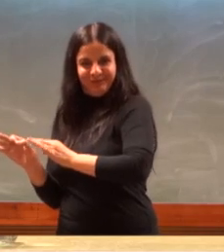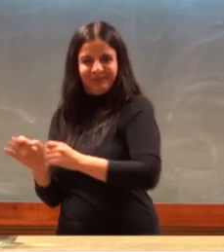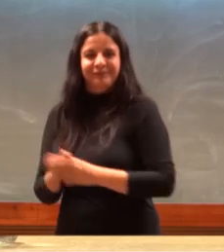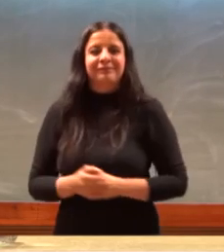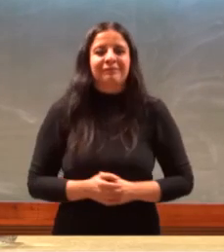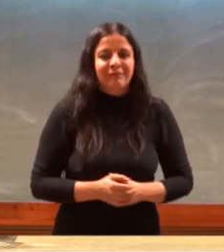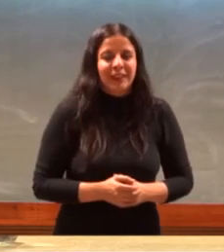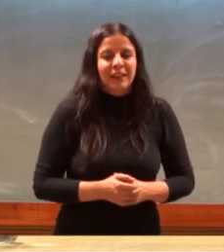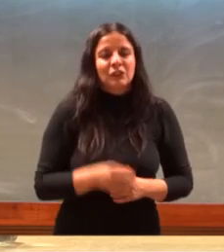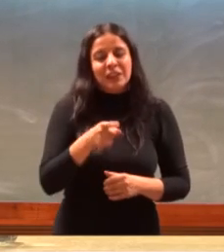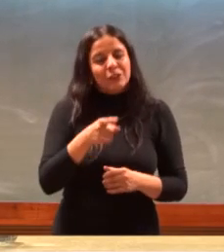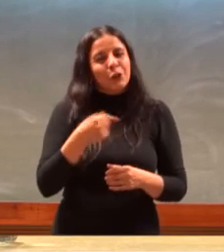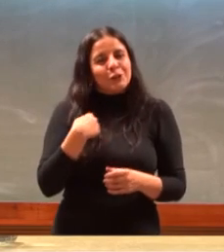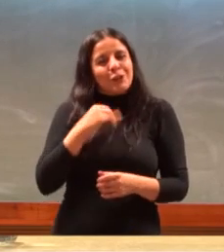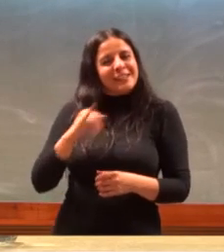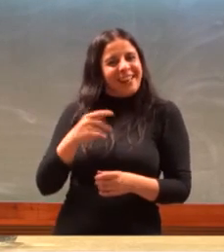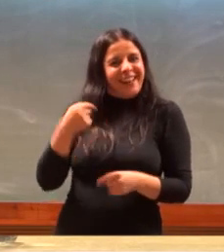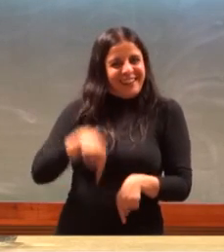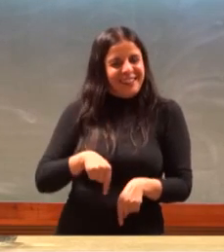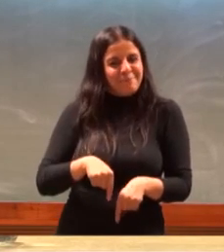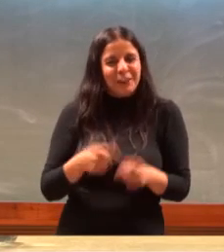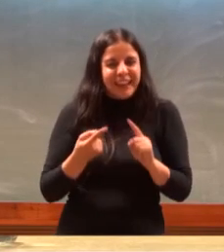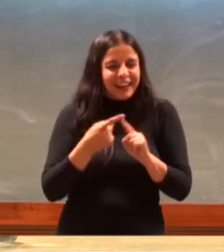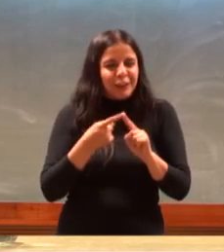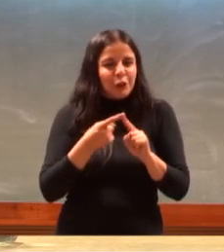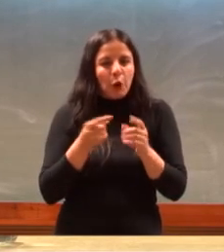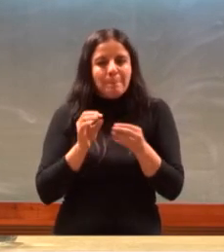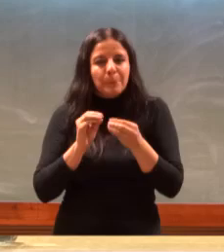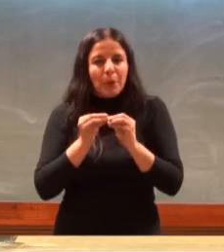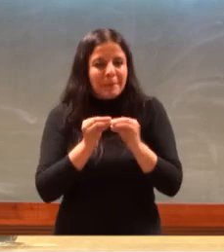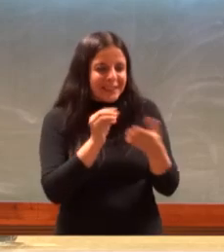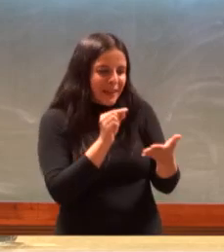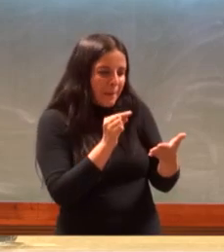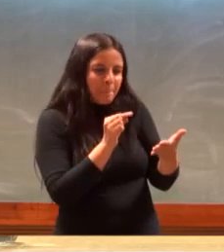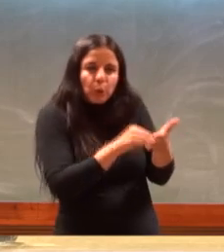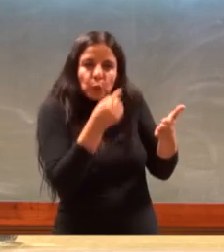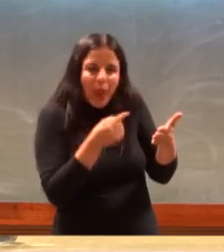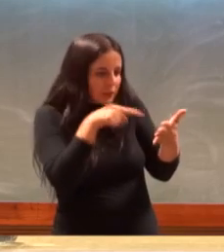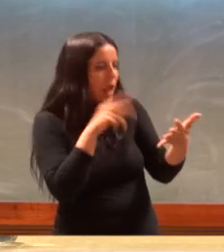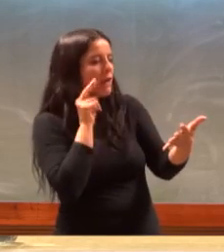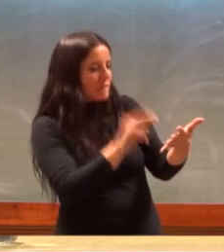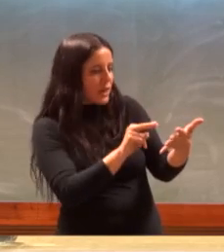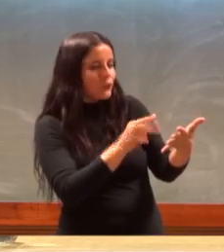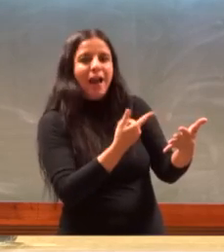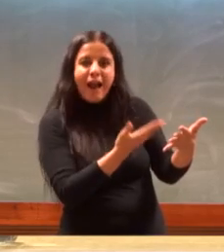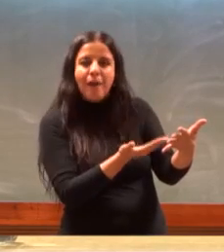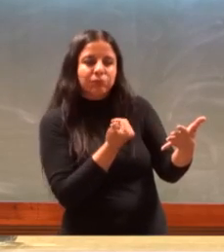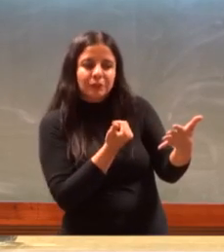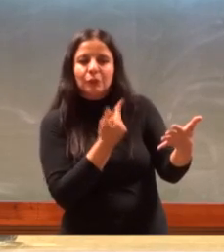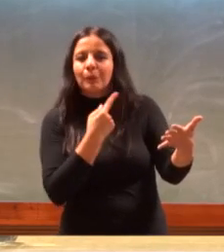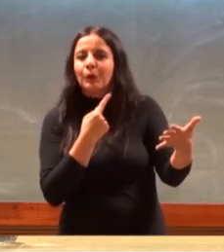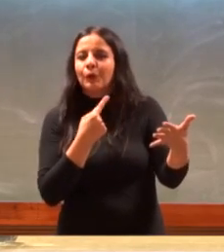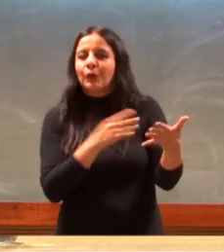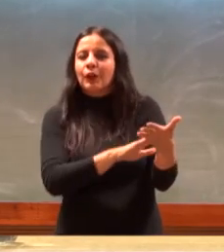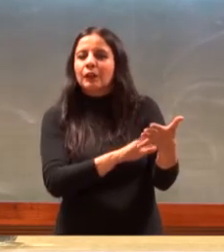referencia recién por qué porque tienen que ver con problemáticas específicas Entonces nos va a permitir repensar propuestas